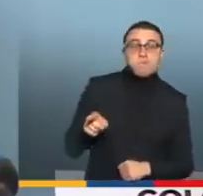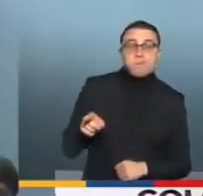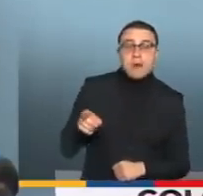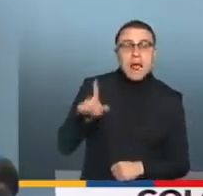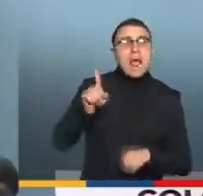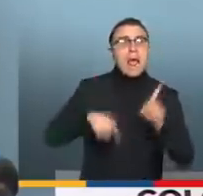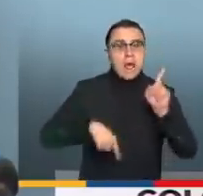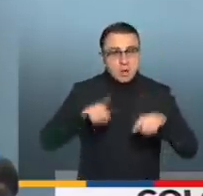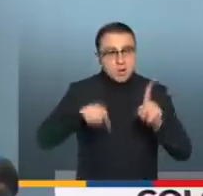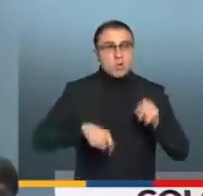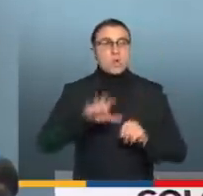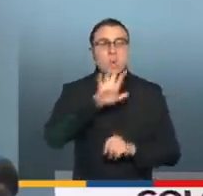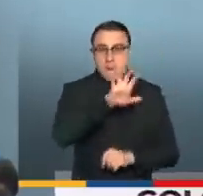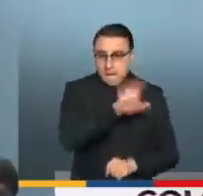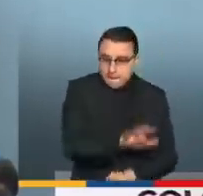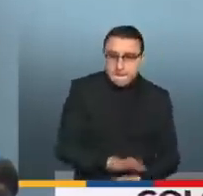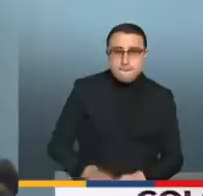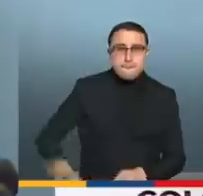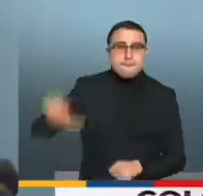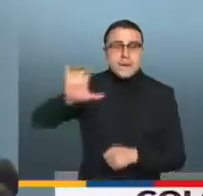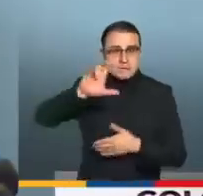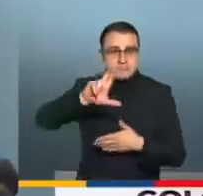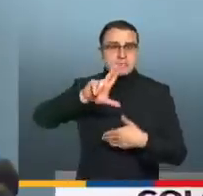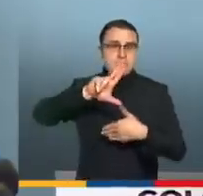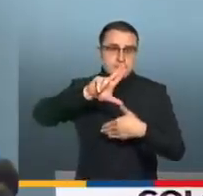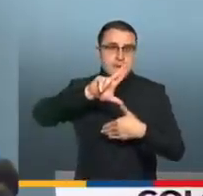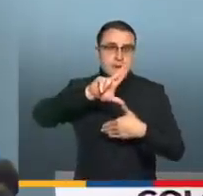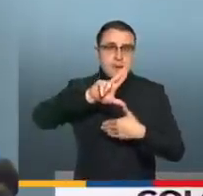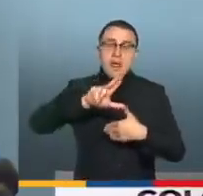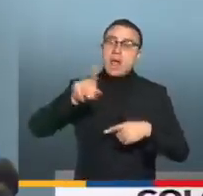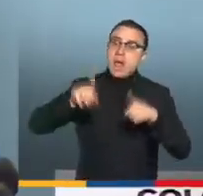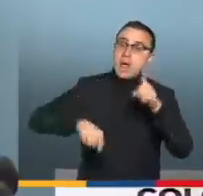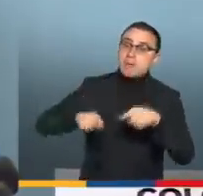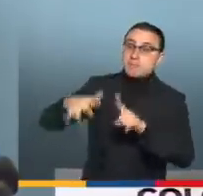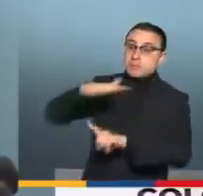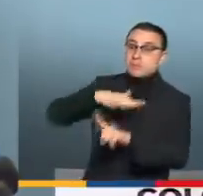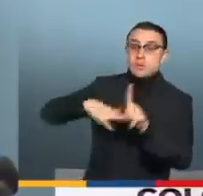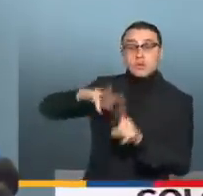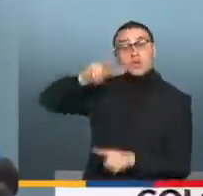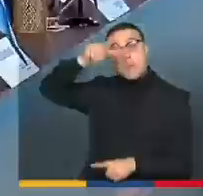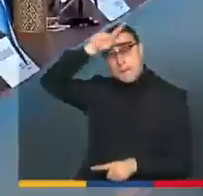en varios países de América Latina, lo que acontece en el Perú,